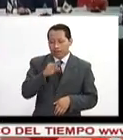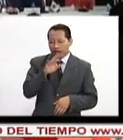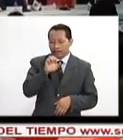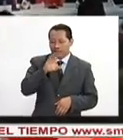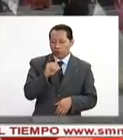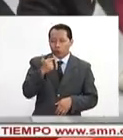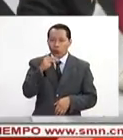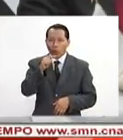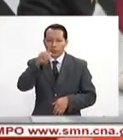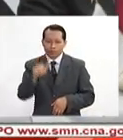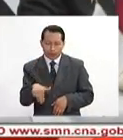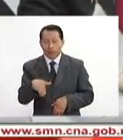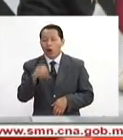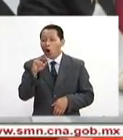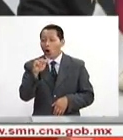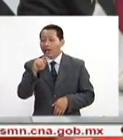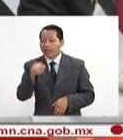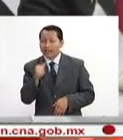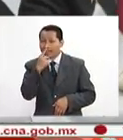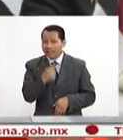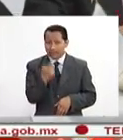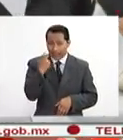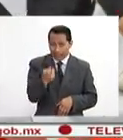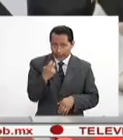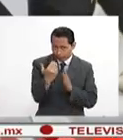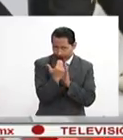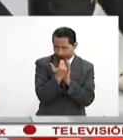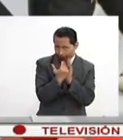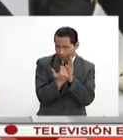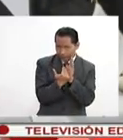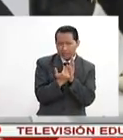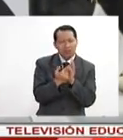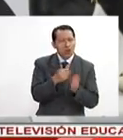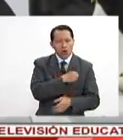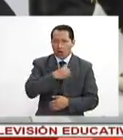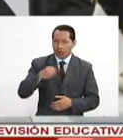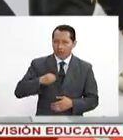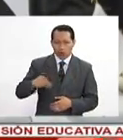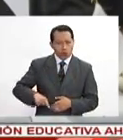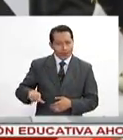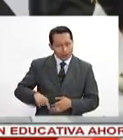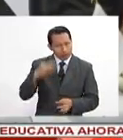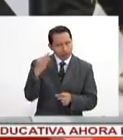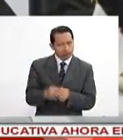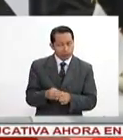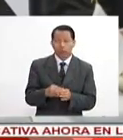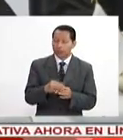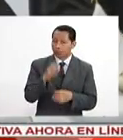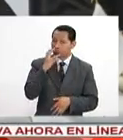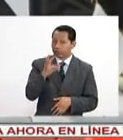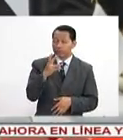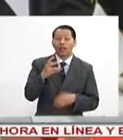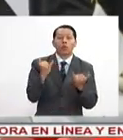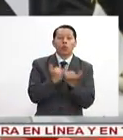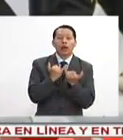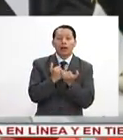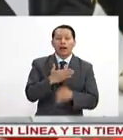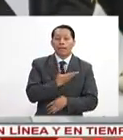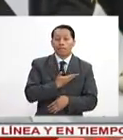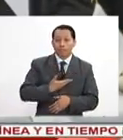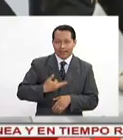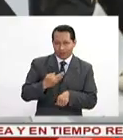Ortiz, dejó en claro que el cumplimiento de este mecanismo es un compromiso de Estado. Además, enfatizó ante el presidente en